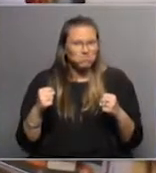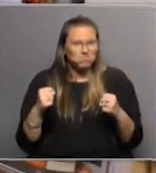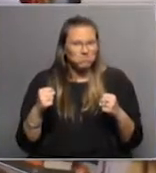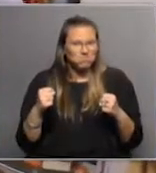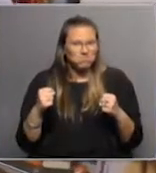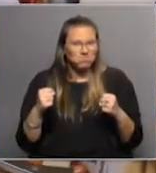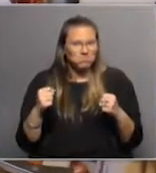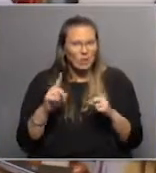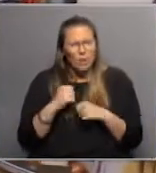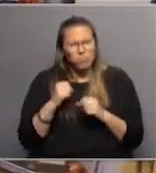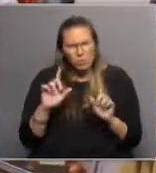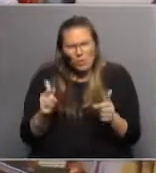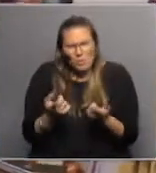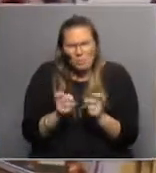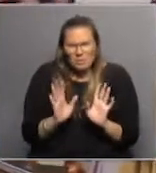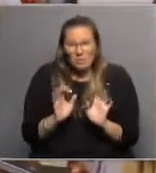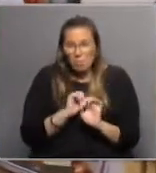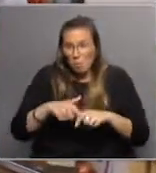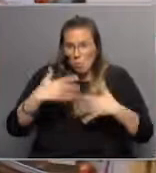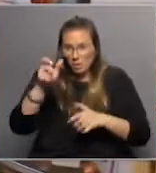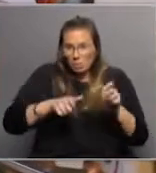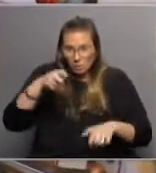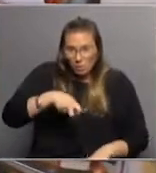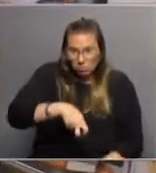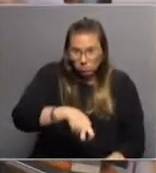No, dice que no hay que ser valiente para ir para abajo. Ah, puede ir cualquiera entonces.